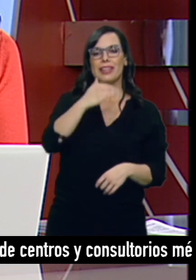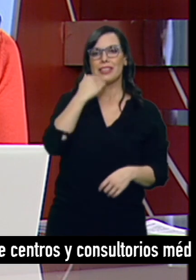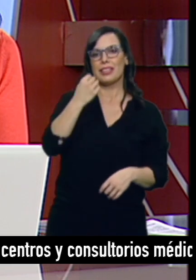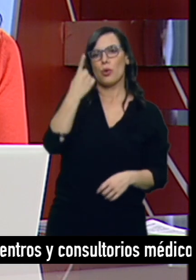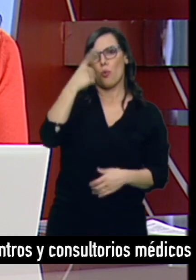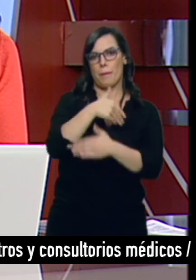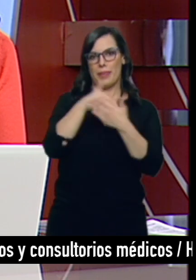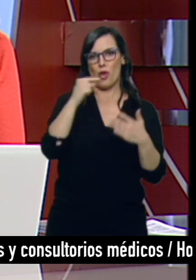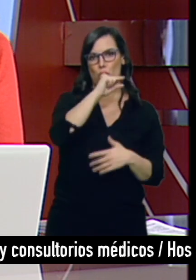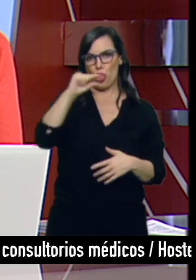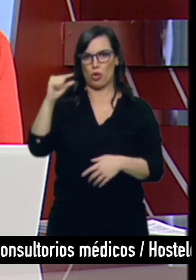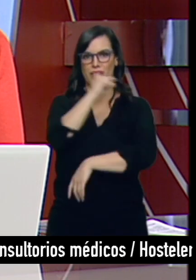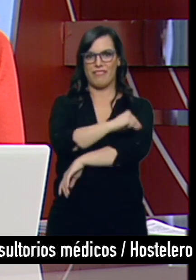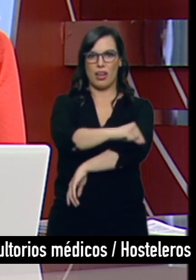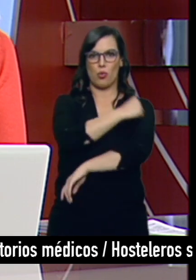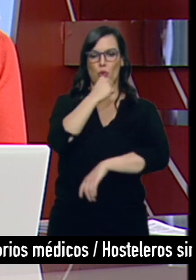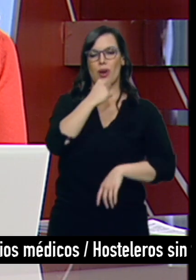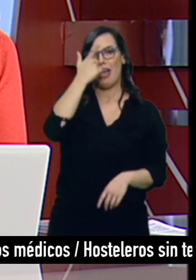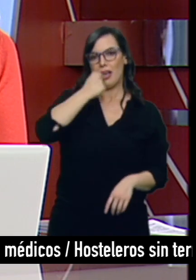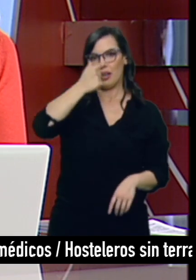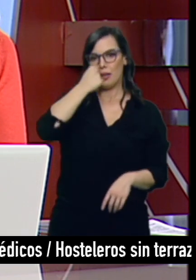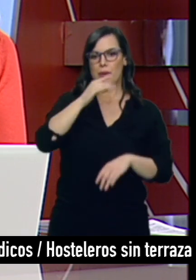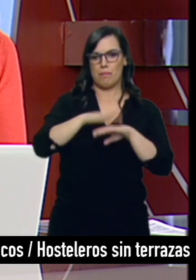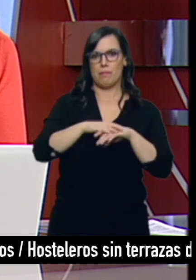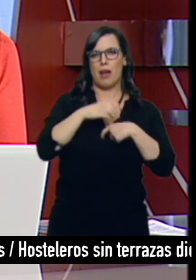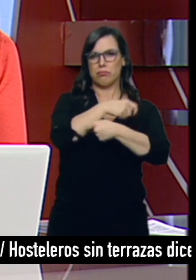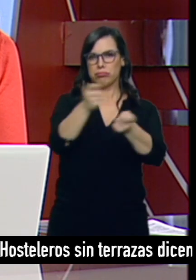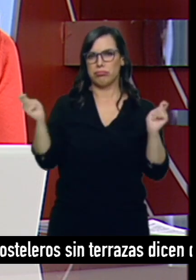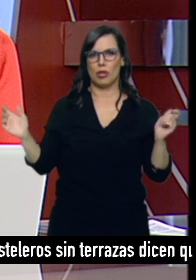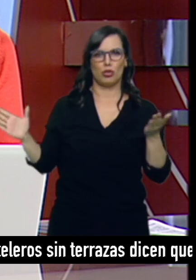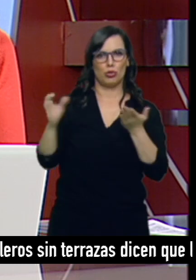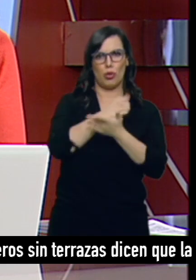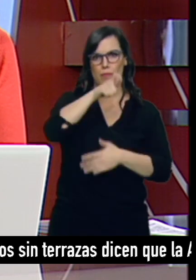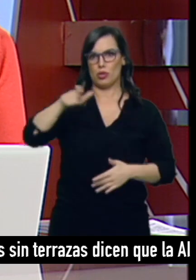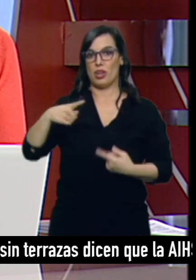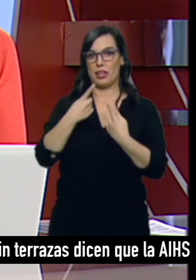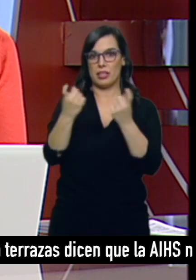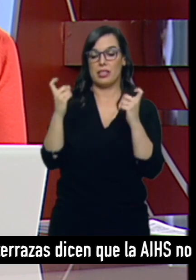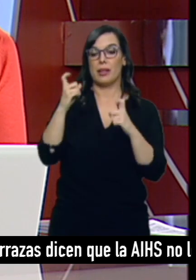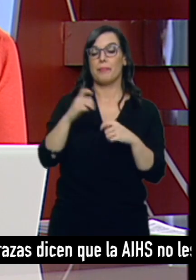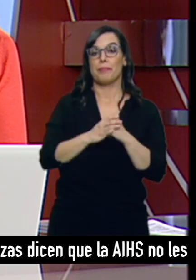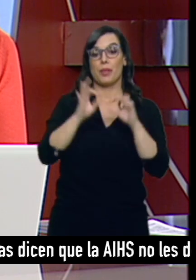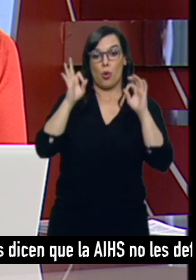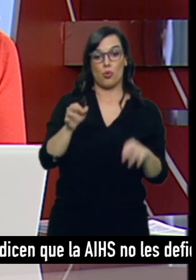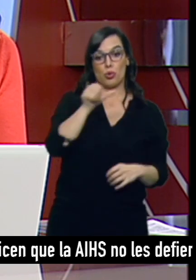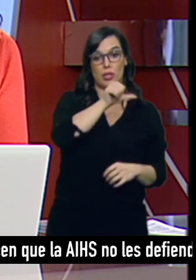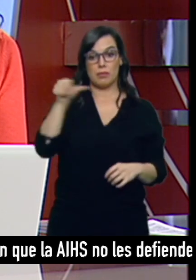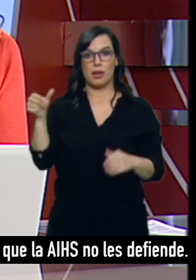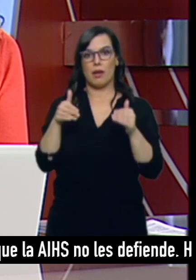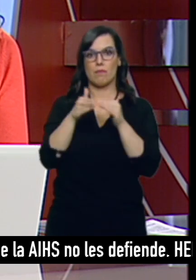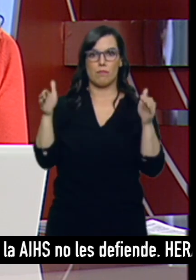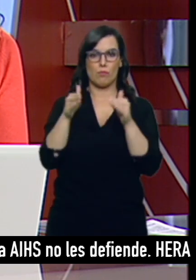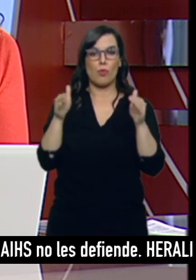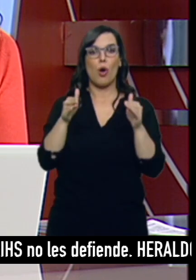millón de dosis de la vacuna de la gripe para garantizar el suministro a toda la población que la necesite. Esta misma semana comienza ya a vacunarse